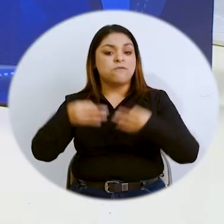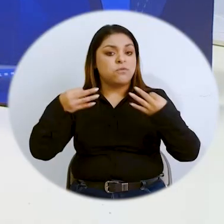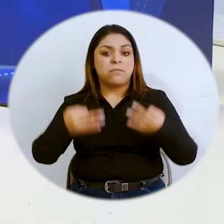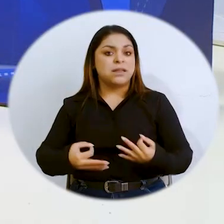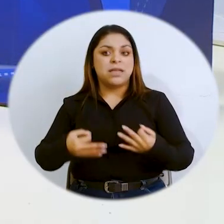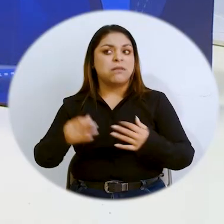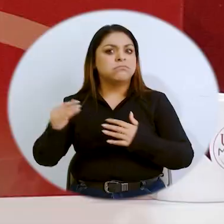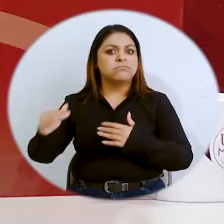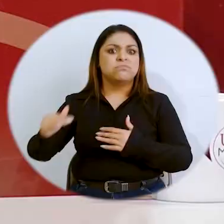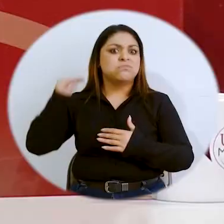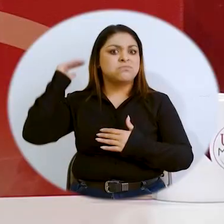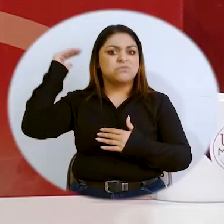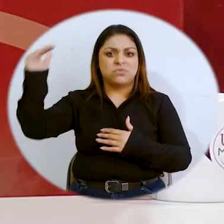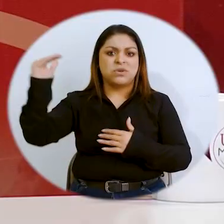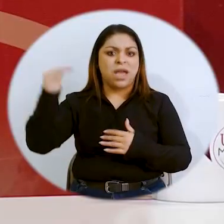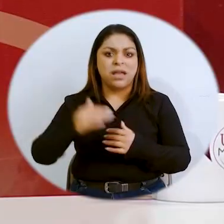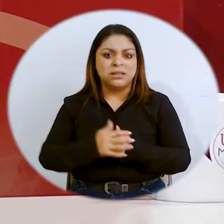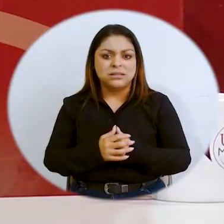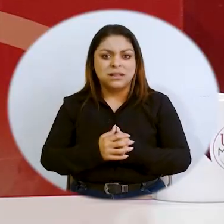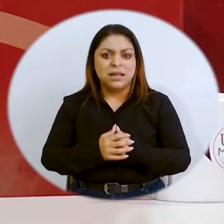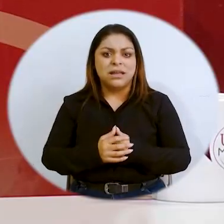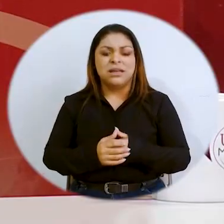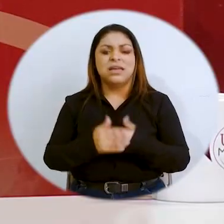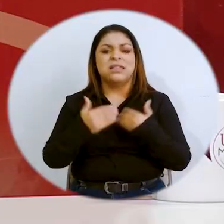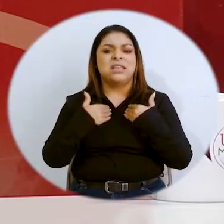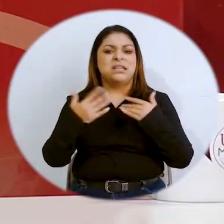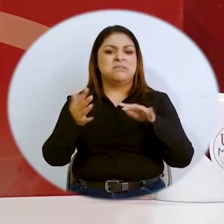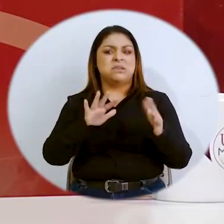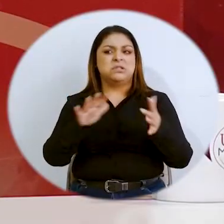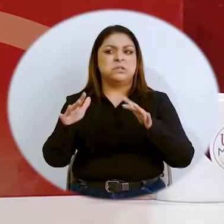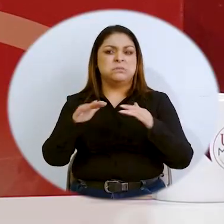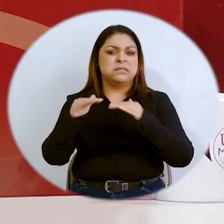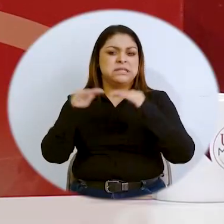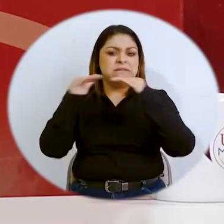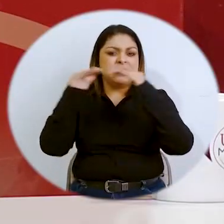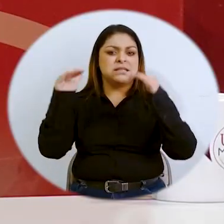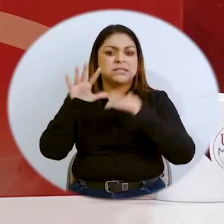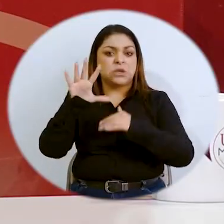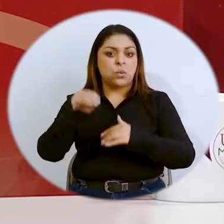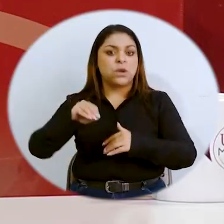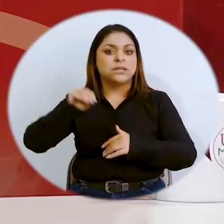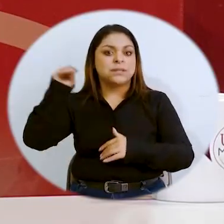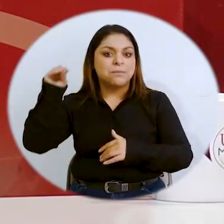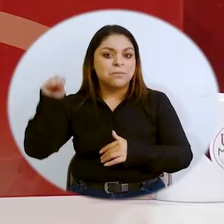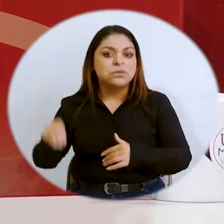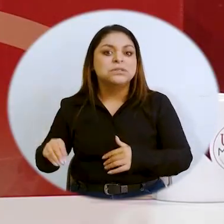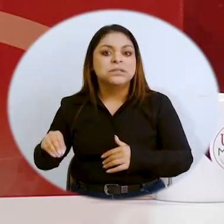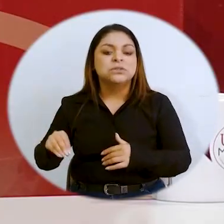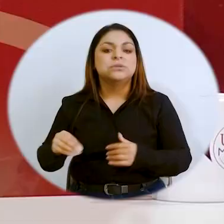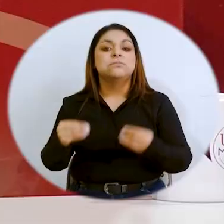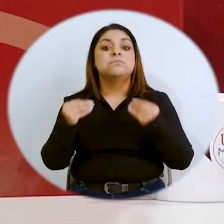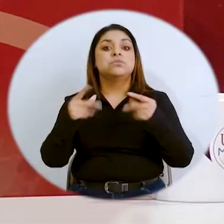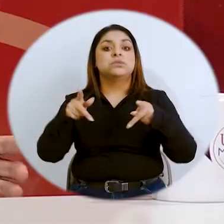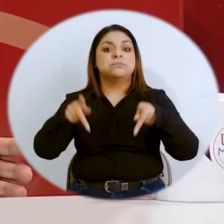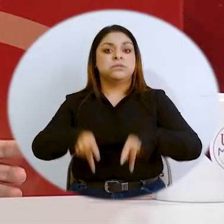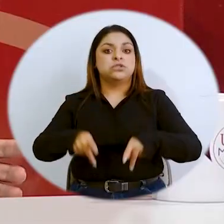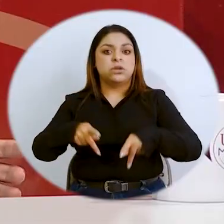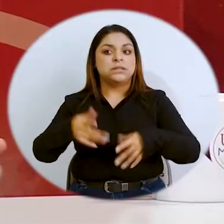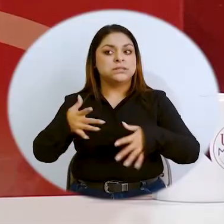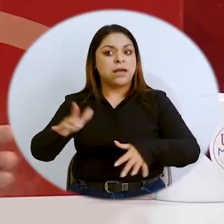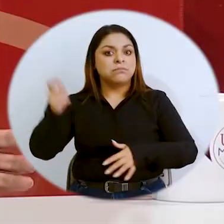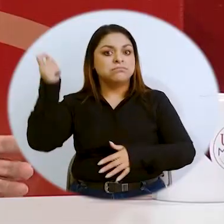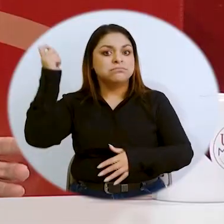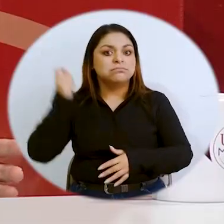informalidad ha sido muy alta, ¿verdad? Muy alta, que incluso ha llegado hasta niveles de cerca del 50%, es decir que muchas personas que se